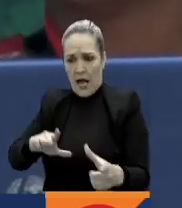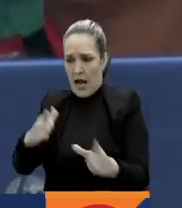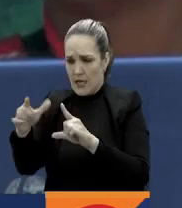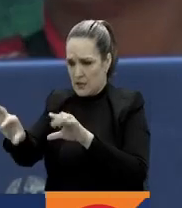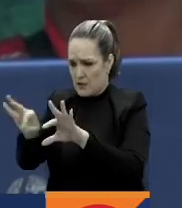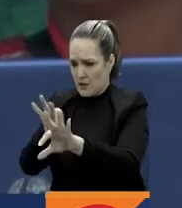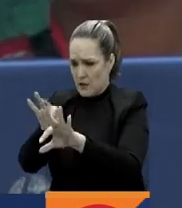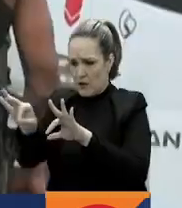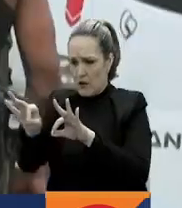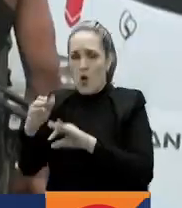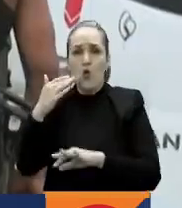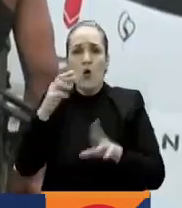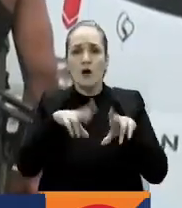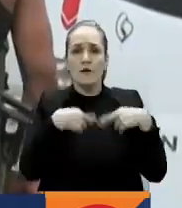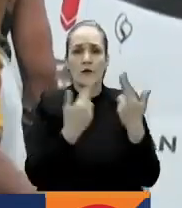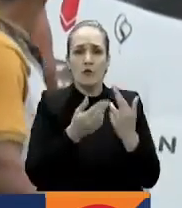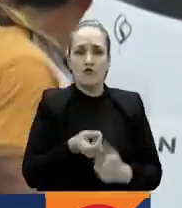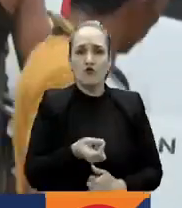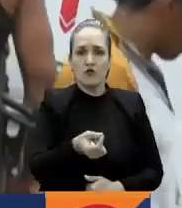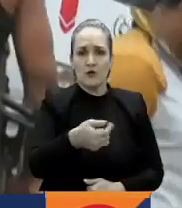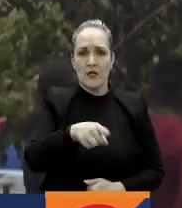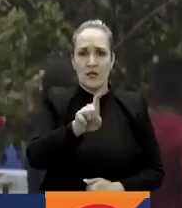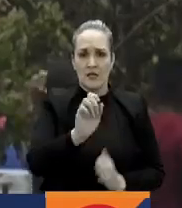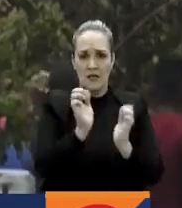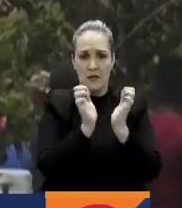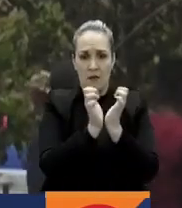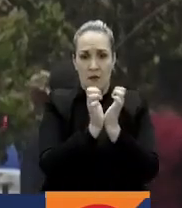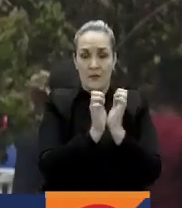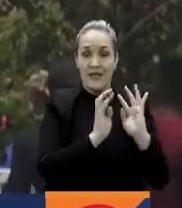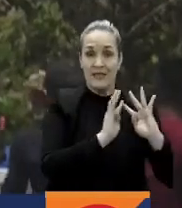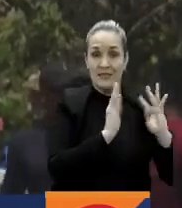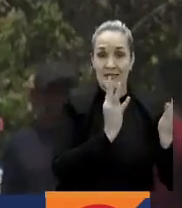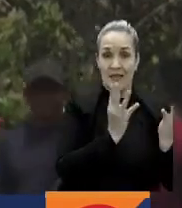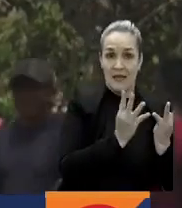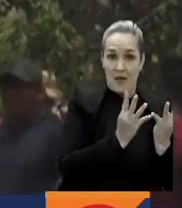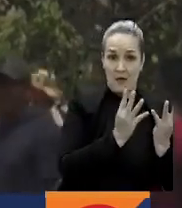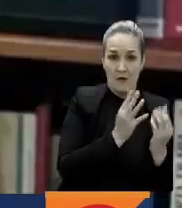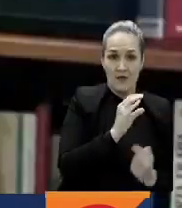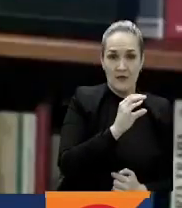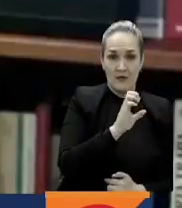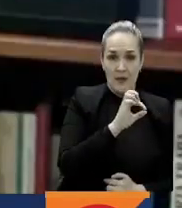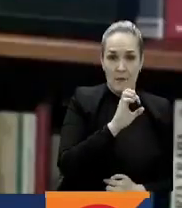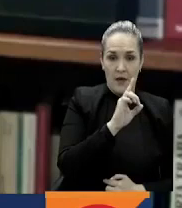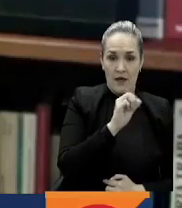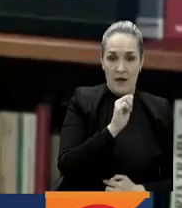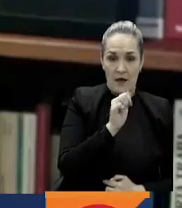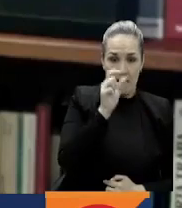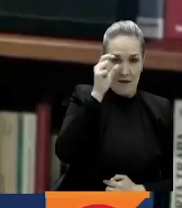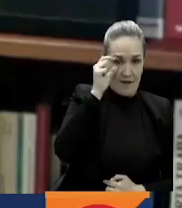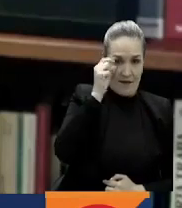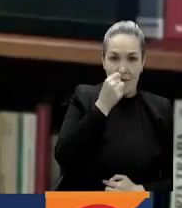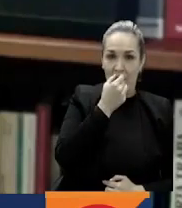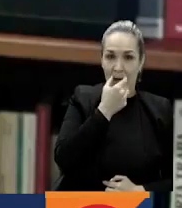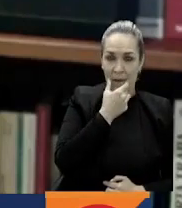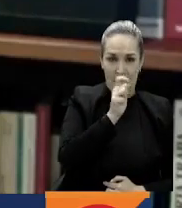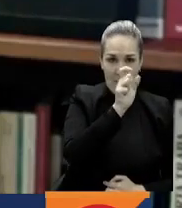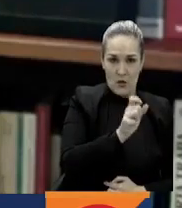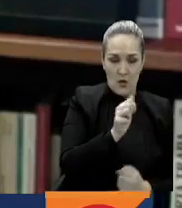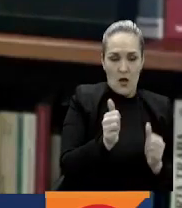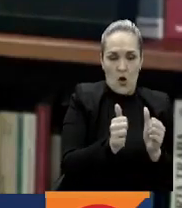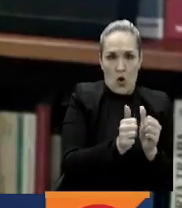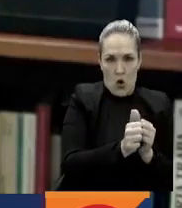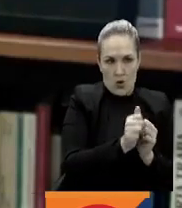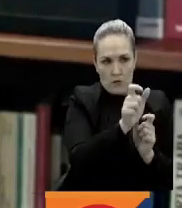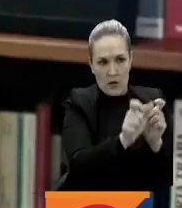mayo del presente año. El senador Iván Cepeda y la Iglesia se pronunciaron al respecto. Es importante que en estos diálogos que se inician